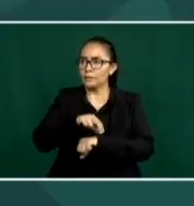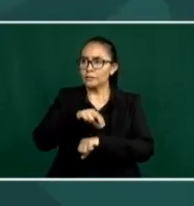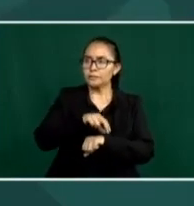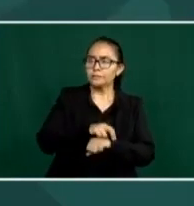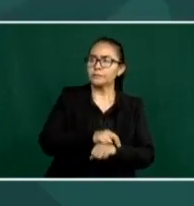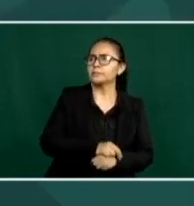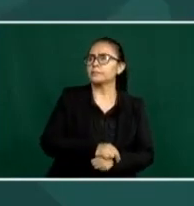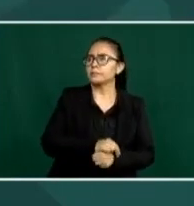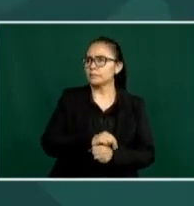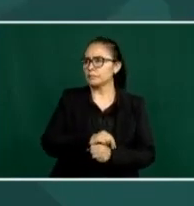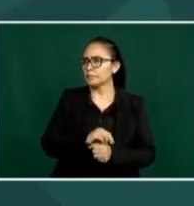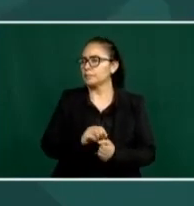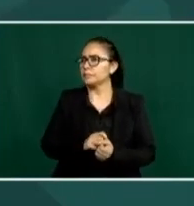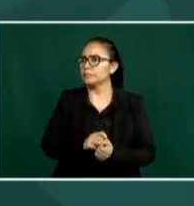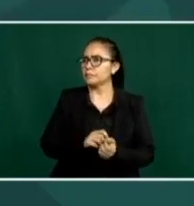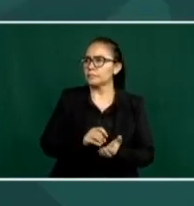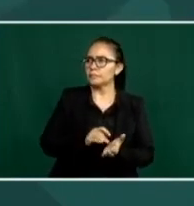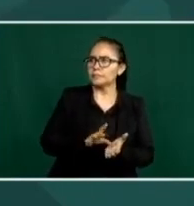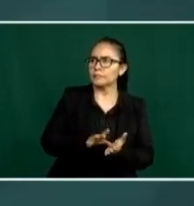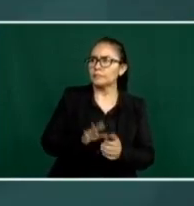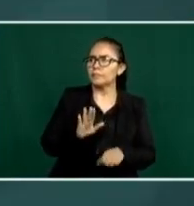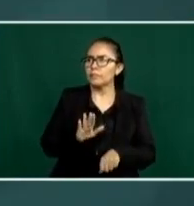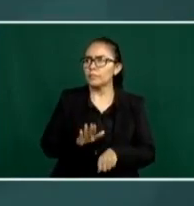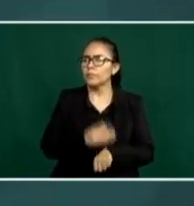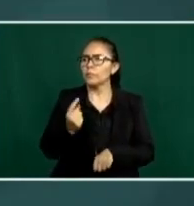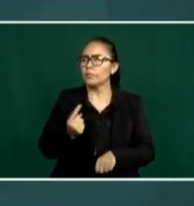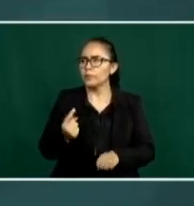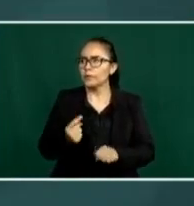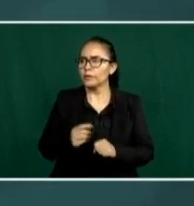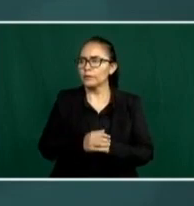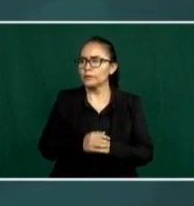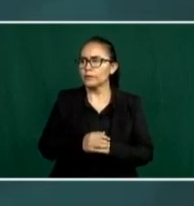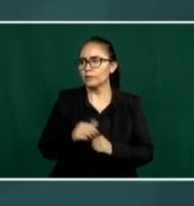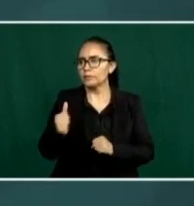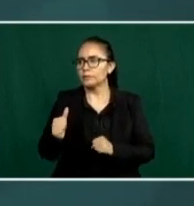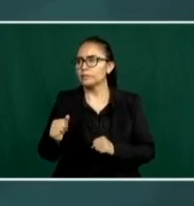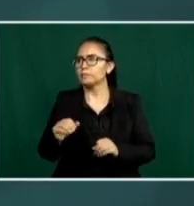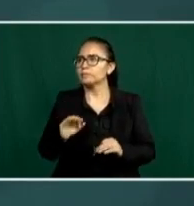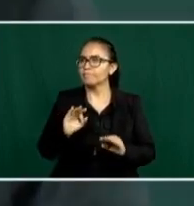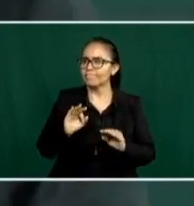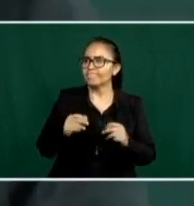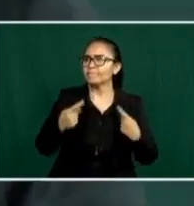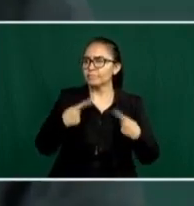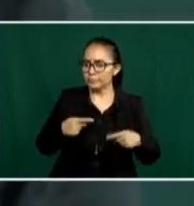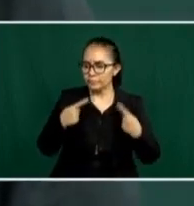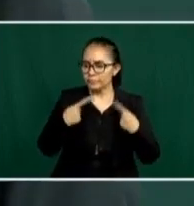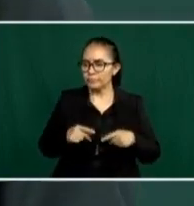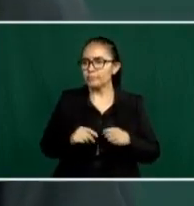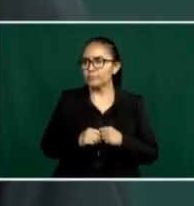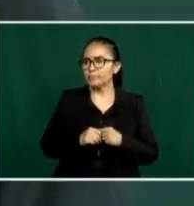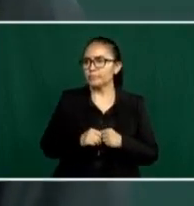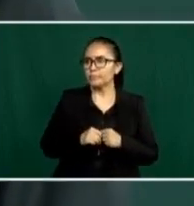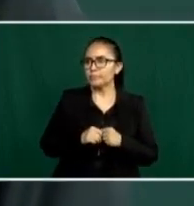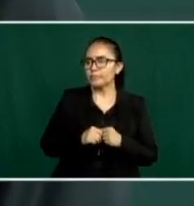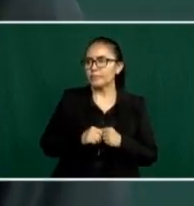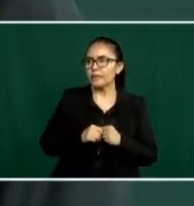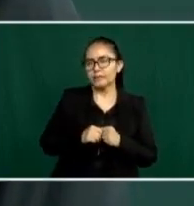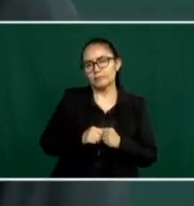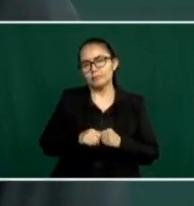mexicanos porque se va a contratar a médicos cubanos.